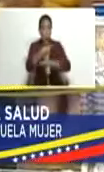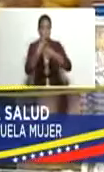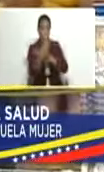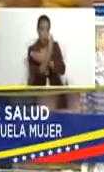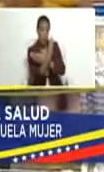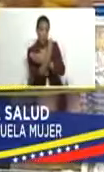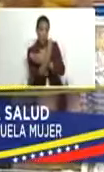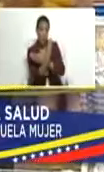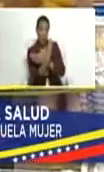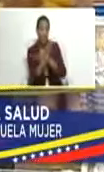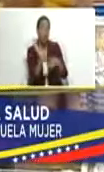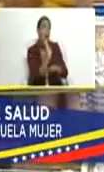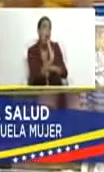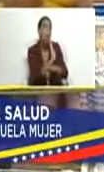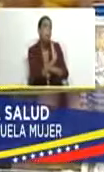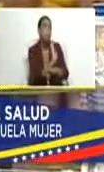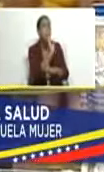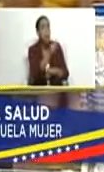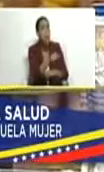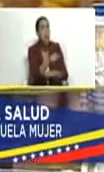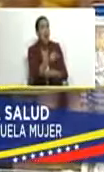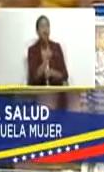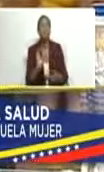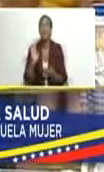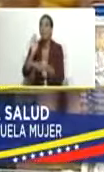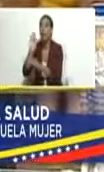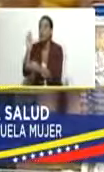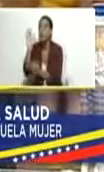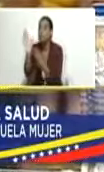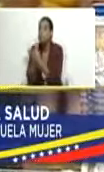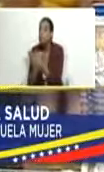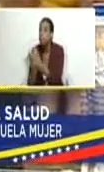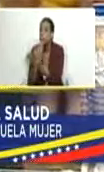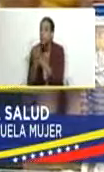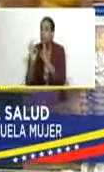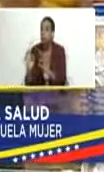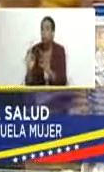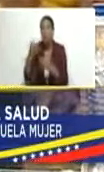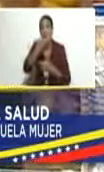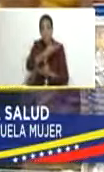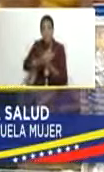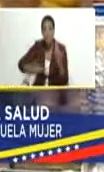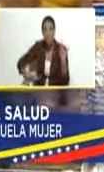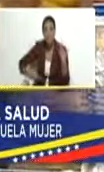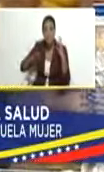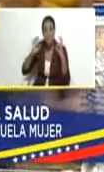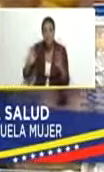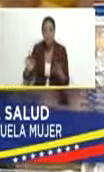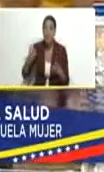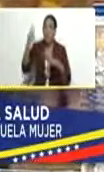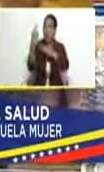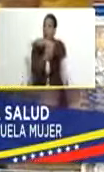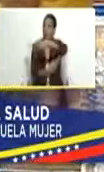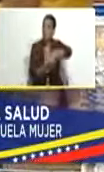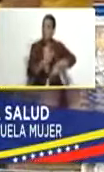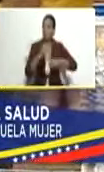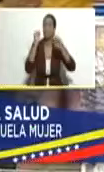por el presidente, pero también las mujeres somos protectoras del presidente y de la